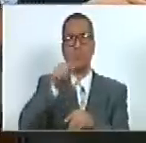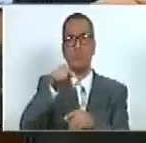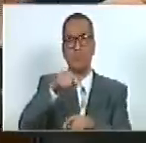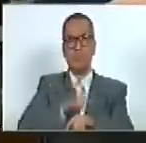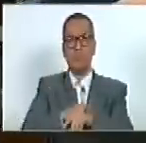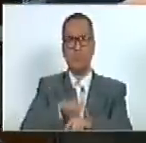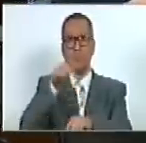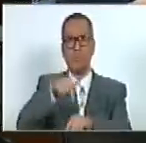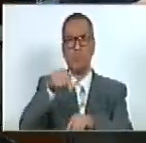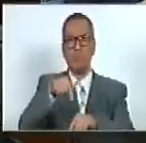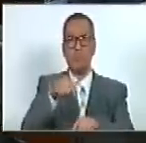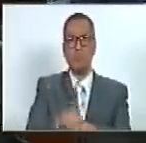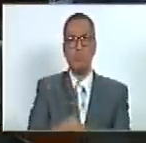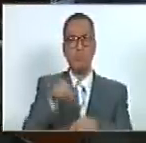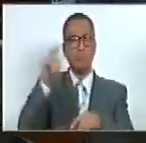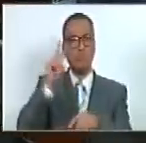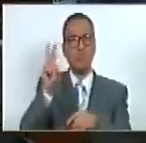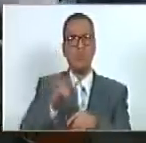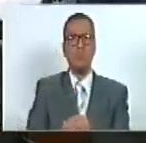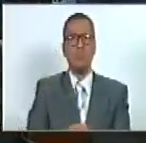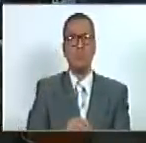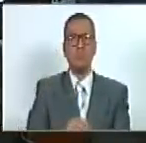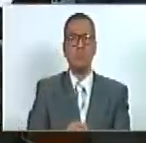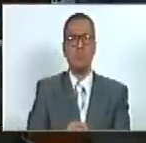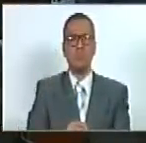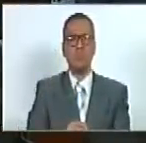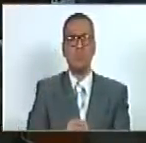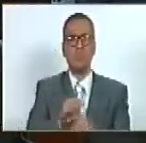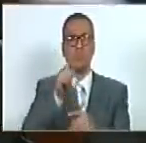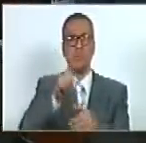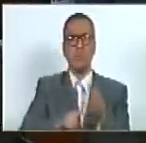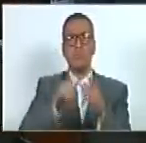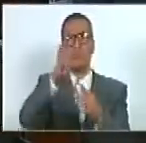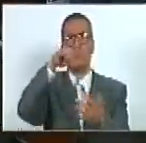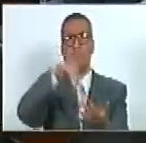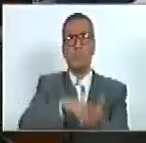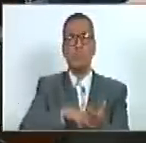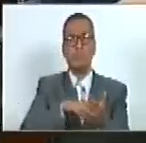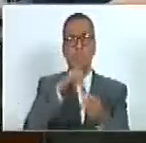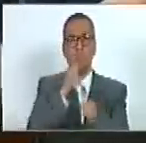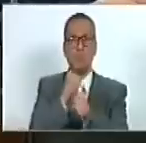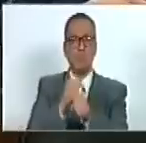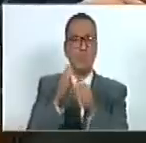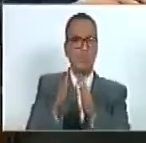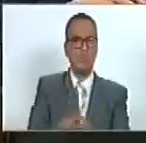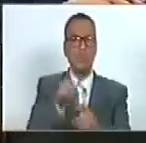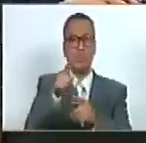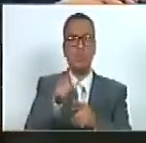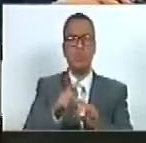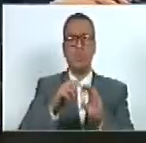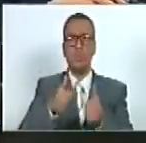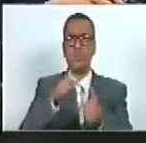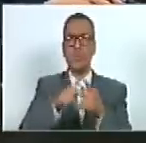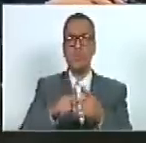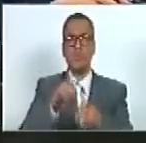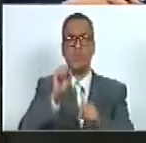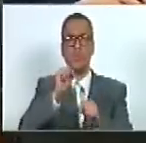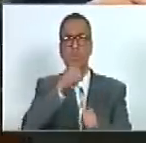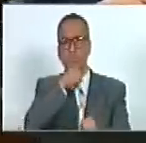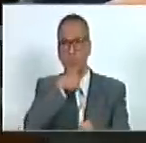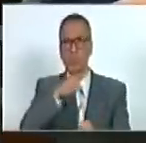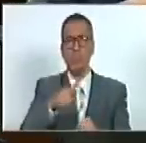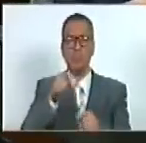que está aquí en Venezuela, que cuenta con 4.000 trabajadores entre activos, jubilados